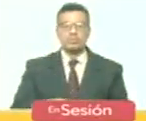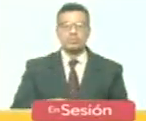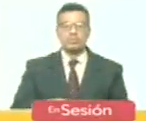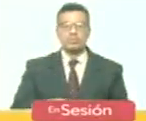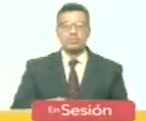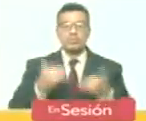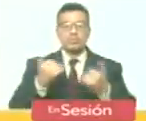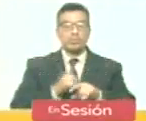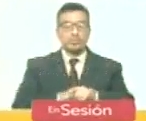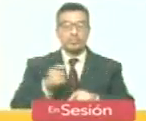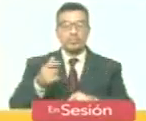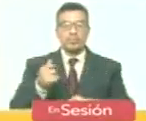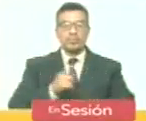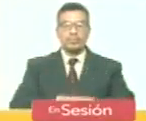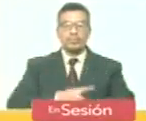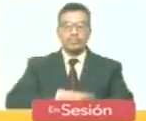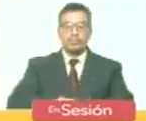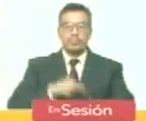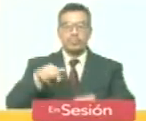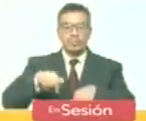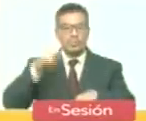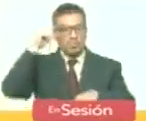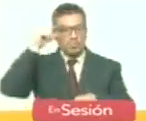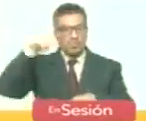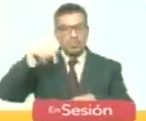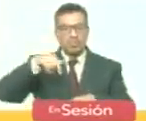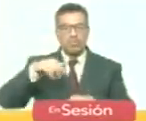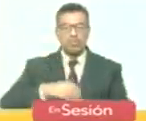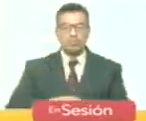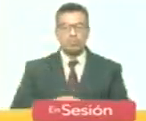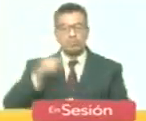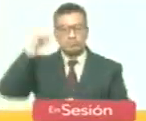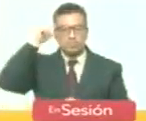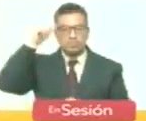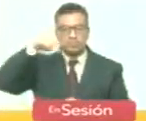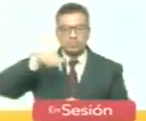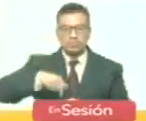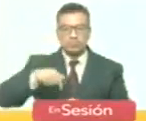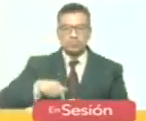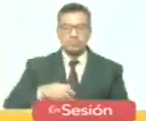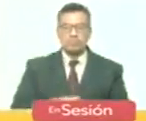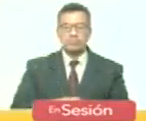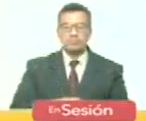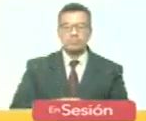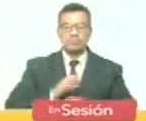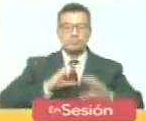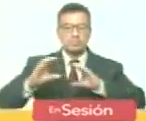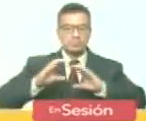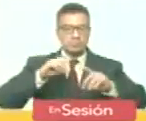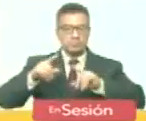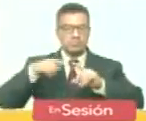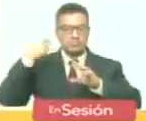Hasta hace muy poco, incluso todavía hoy, hay medios que